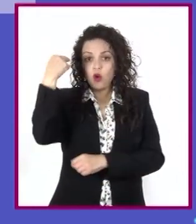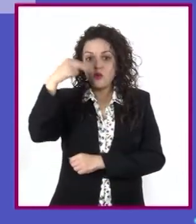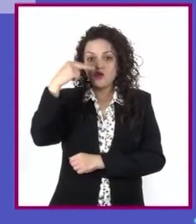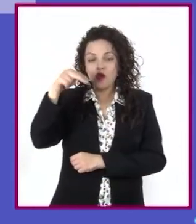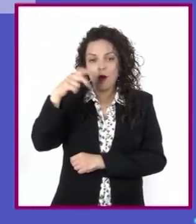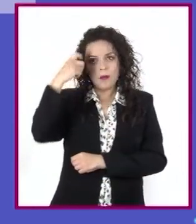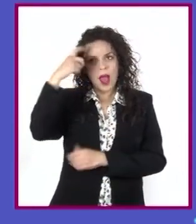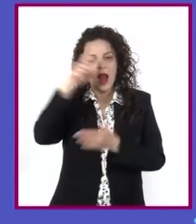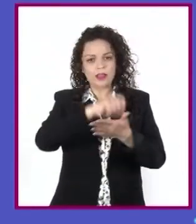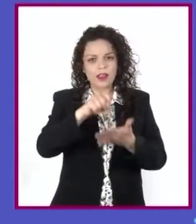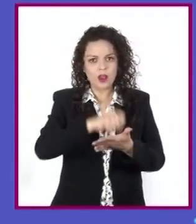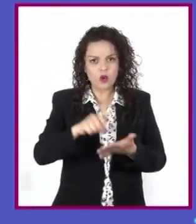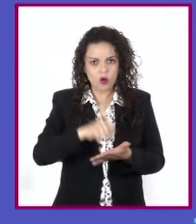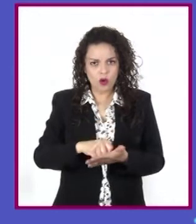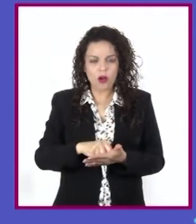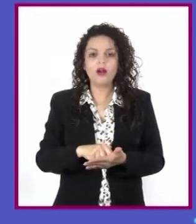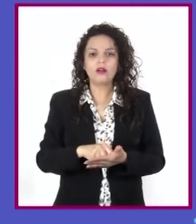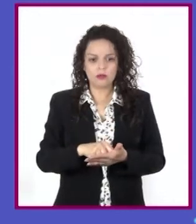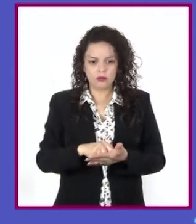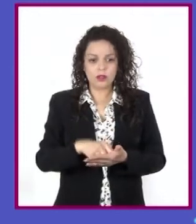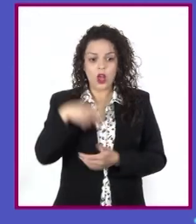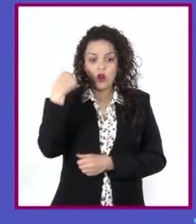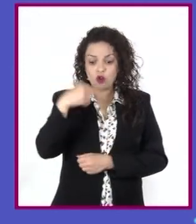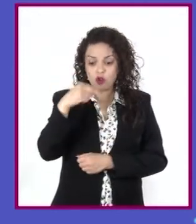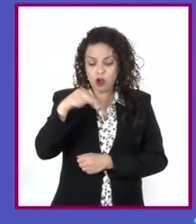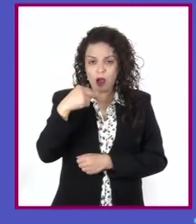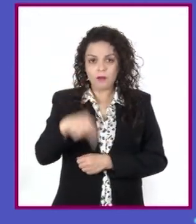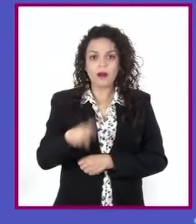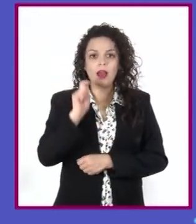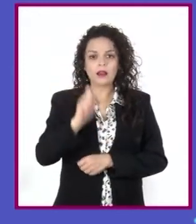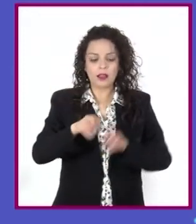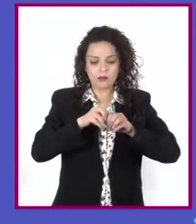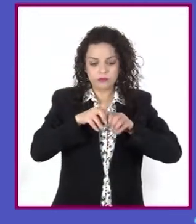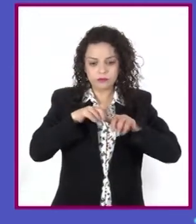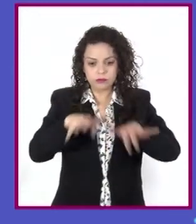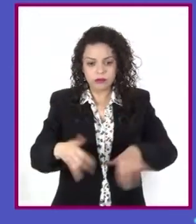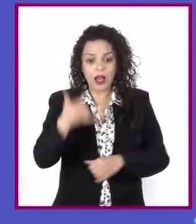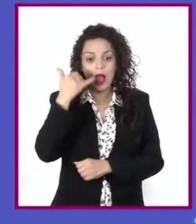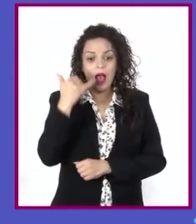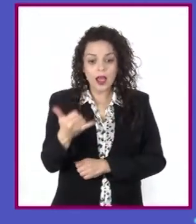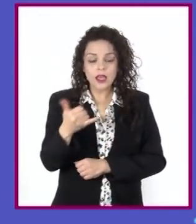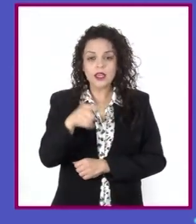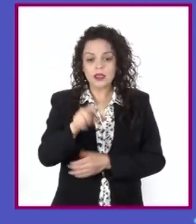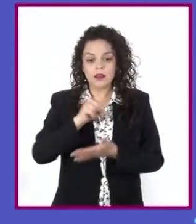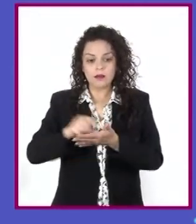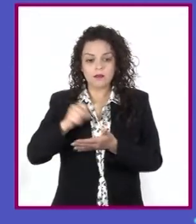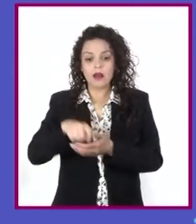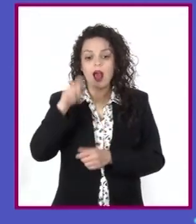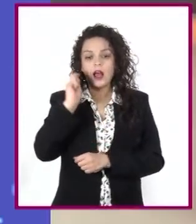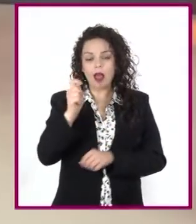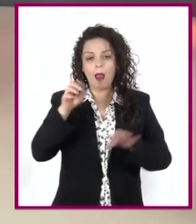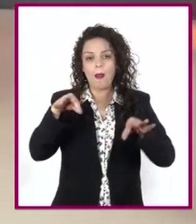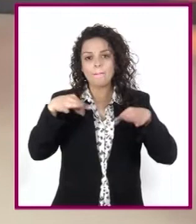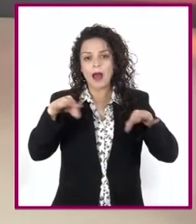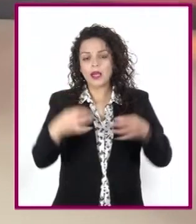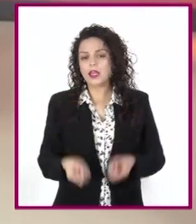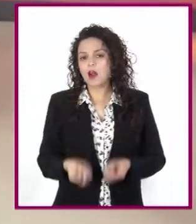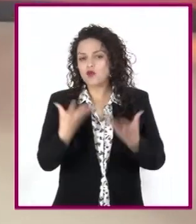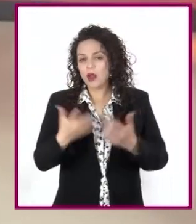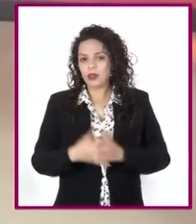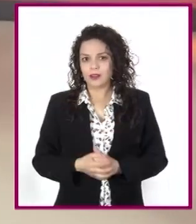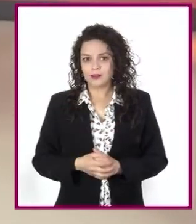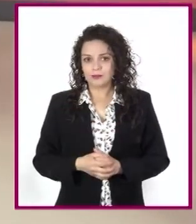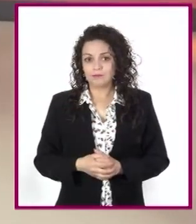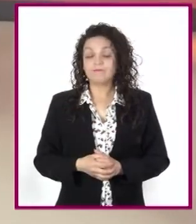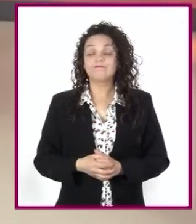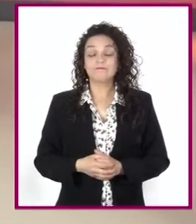artículo, título de la publicación en cursiva, páginas. Como en estos ejemplos, maestra, que siguen el orden